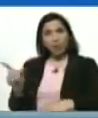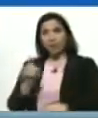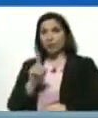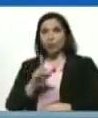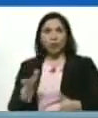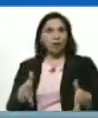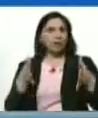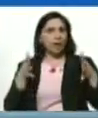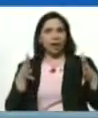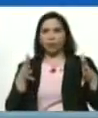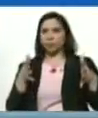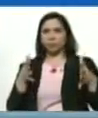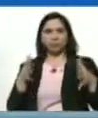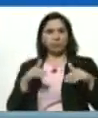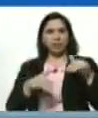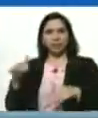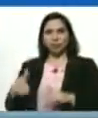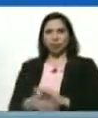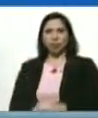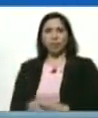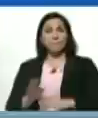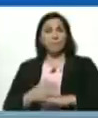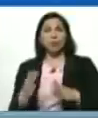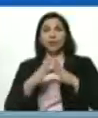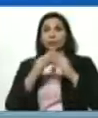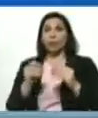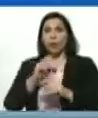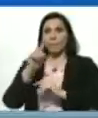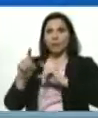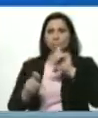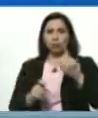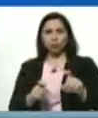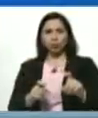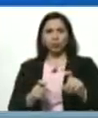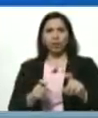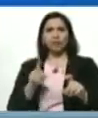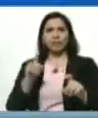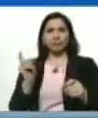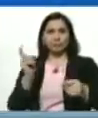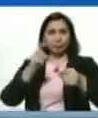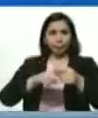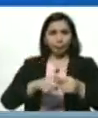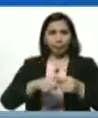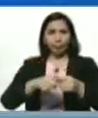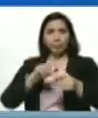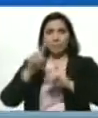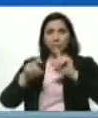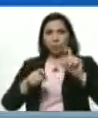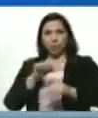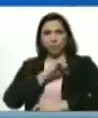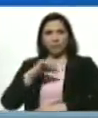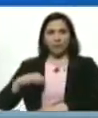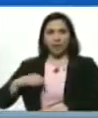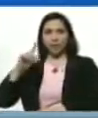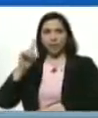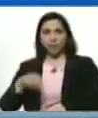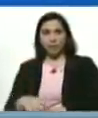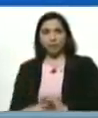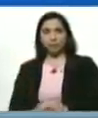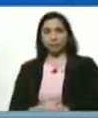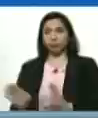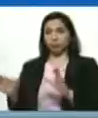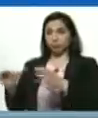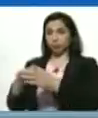ganaban unas elecciones porque todas las encuestas incluyendo las encuestas privadas los focus group